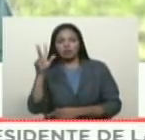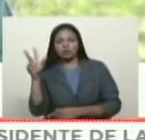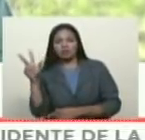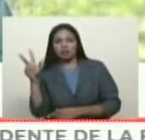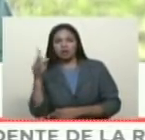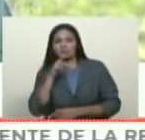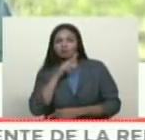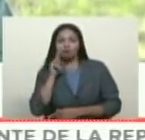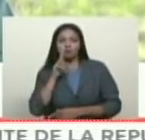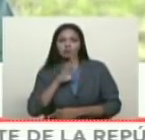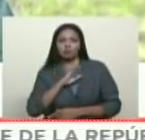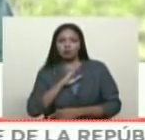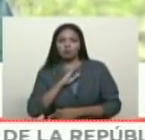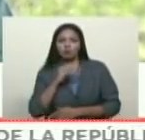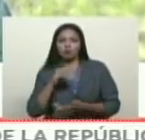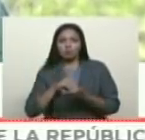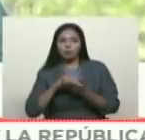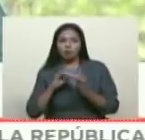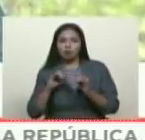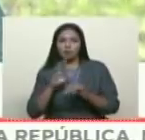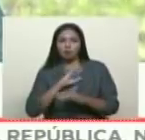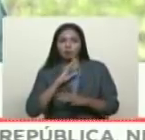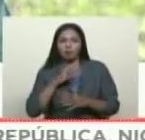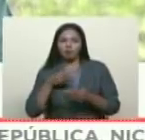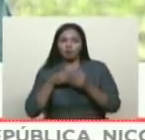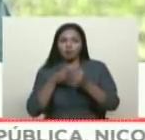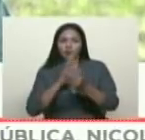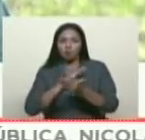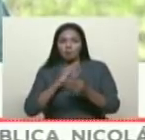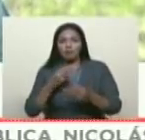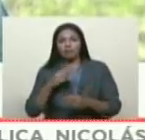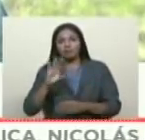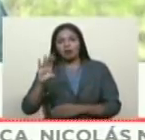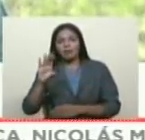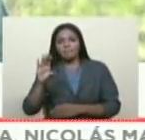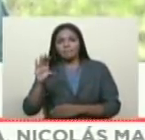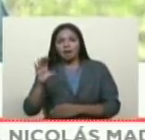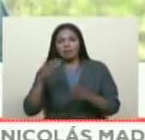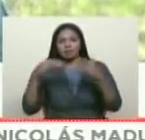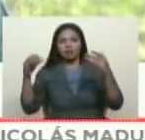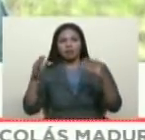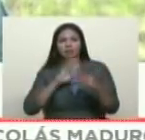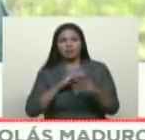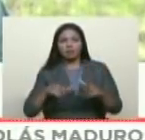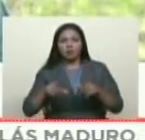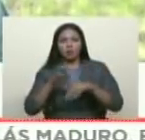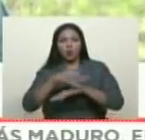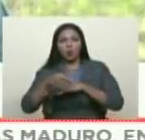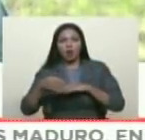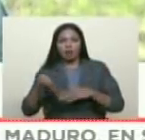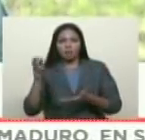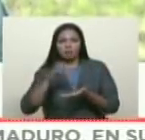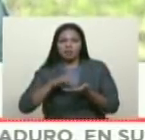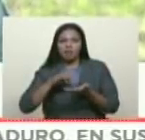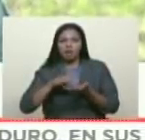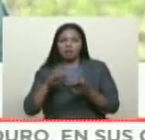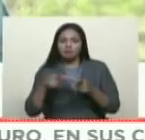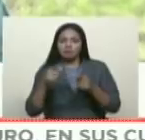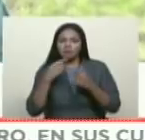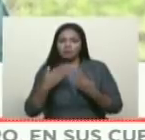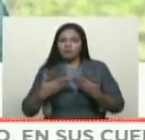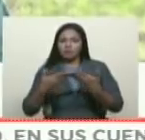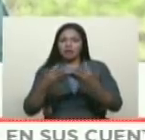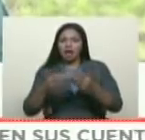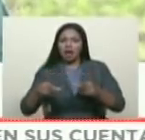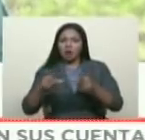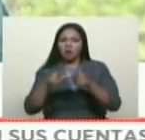nombre de Atanasio Girardot, mártir de la patria grande, en la parroquia San Antonio del municipio Miranda, para la entrega de